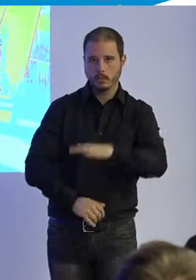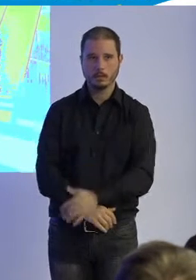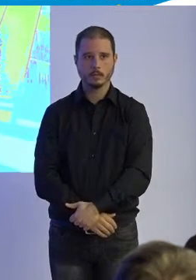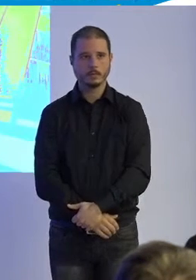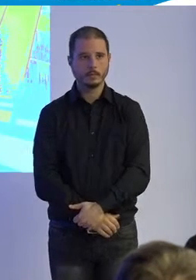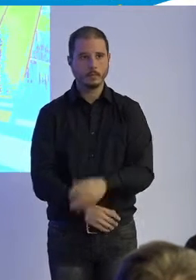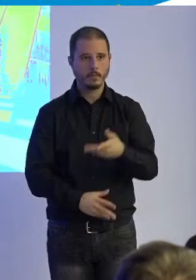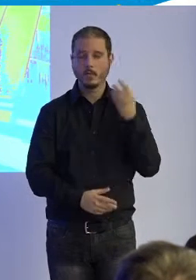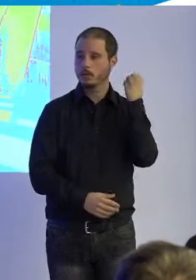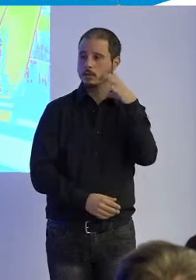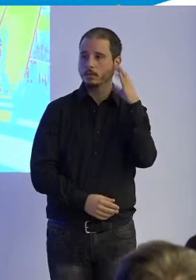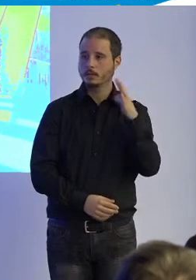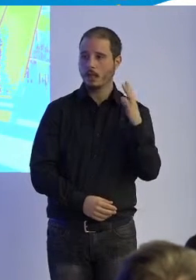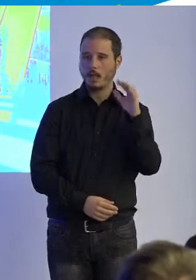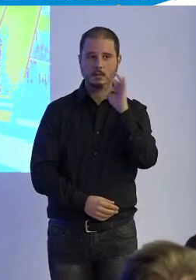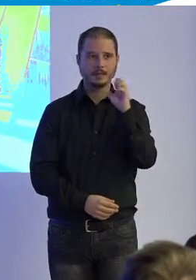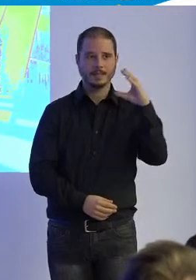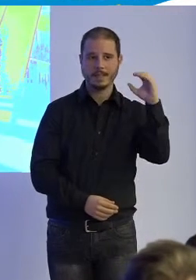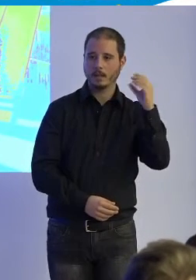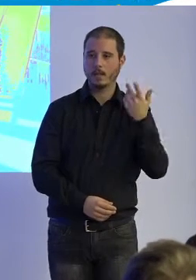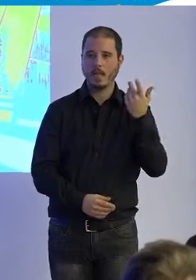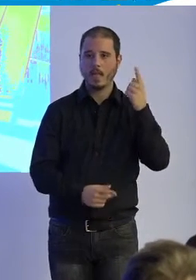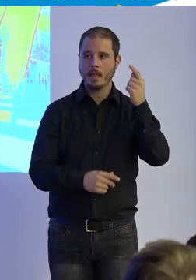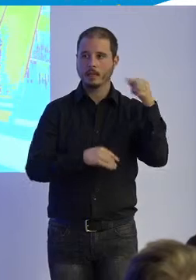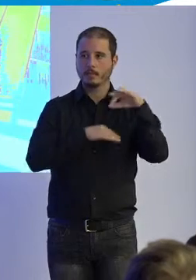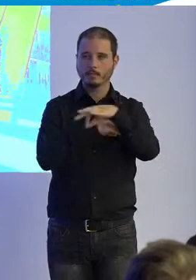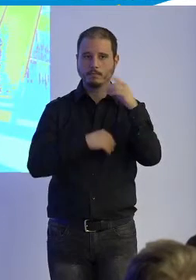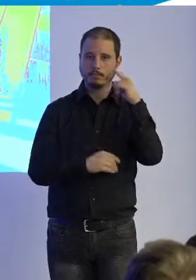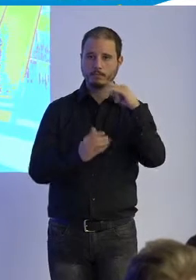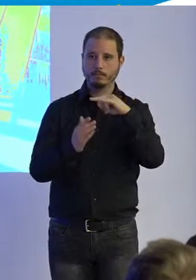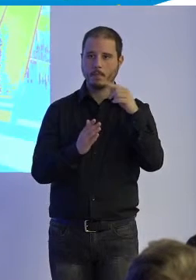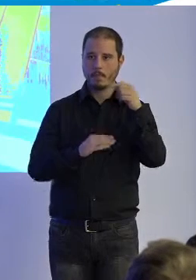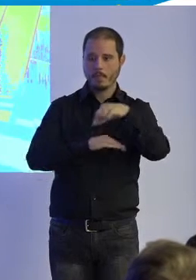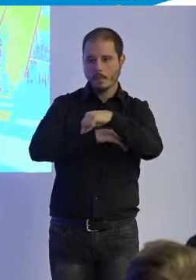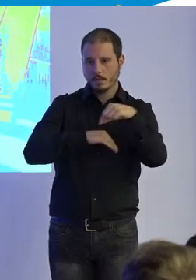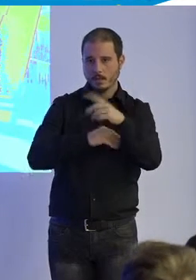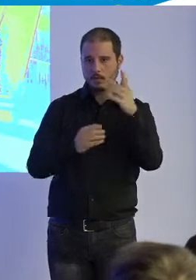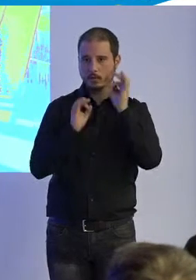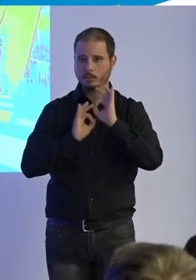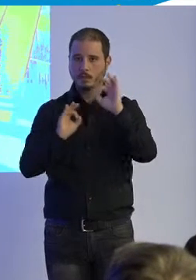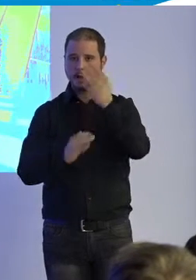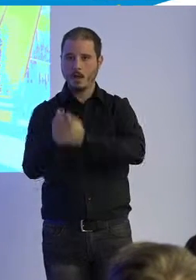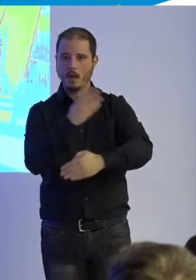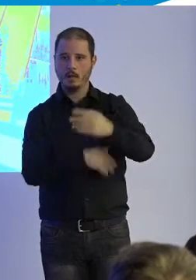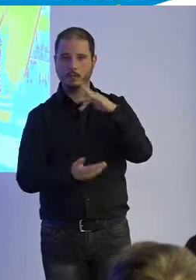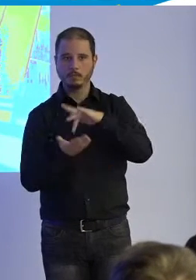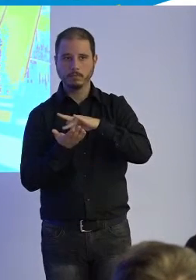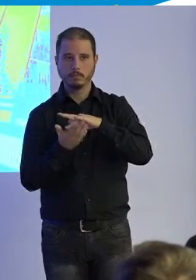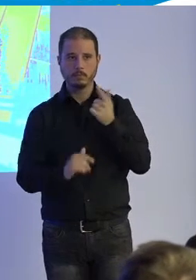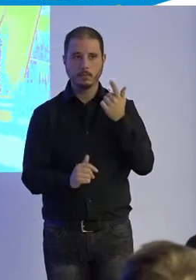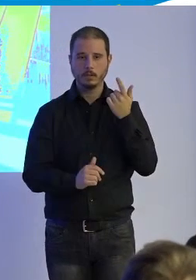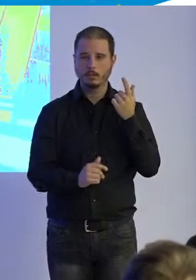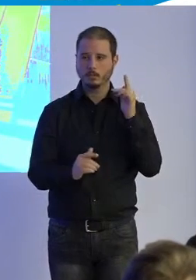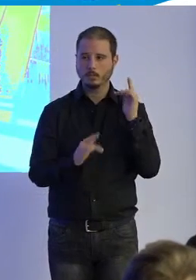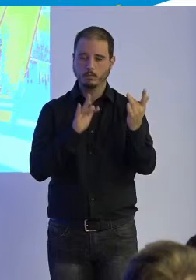TED de diseño para discapacidad. Design for Disability es la conexión